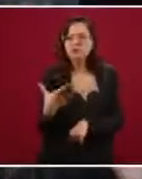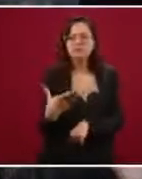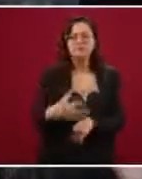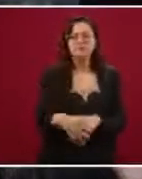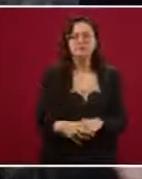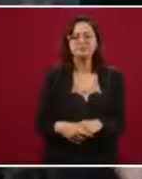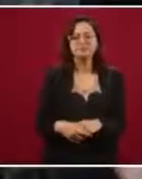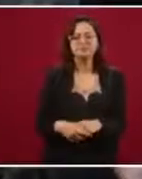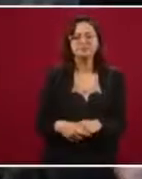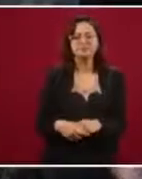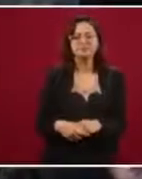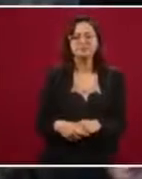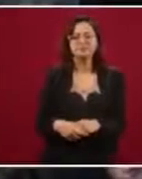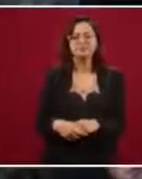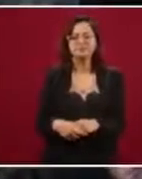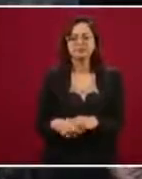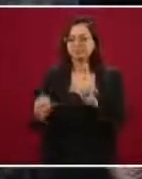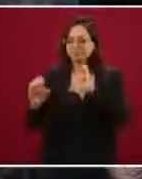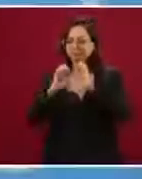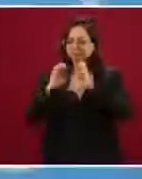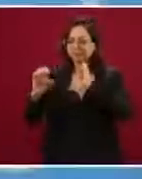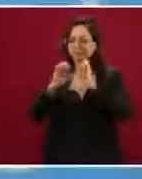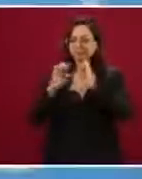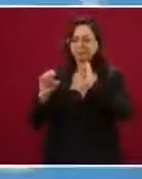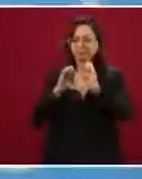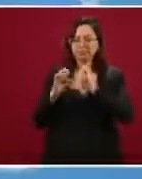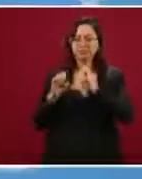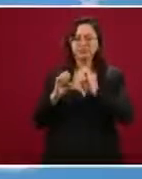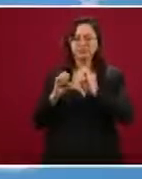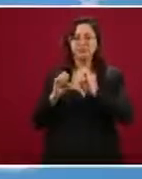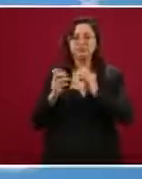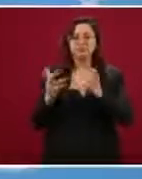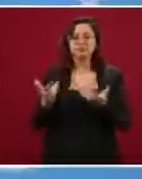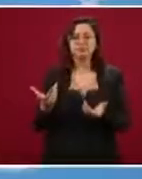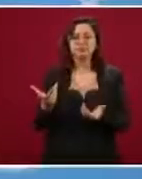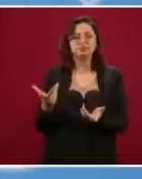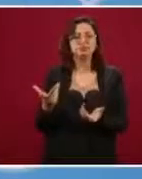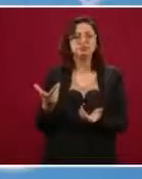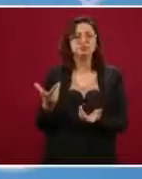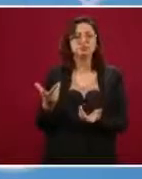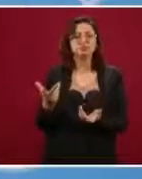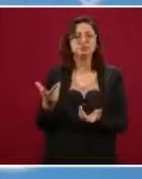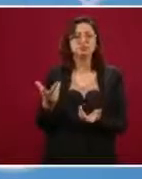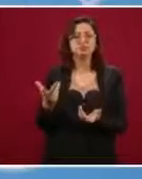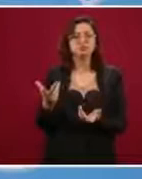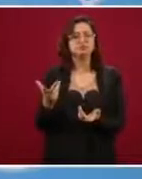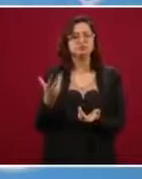tramo, cuando estaba en el programa